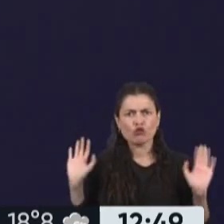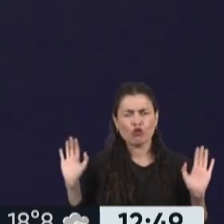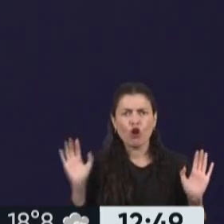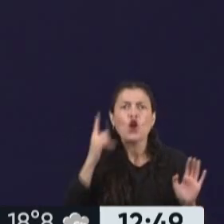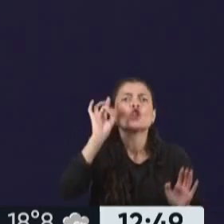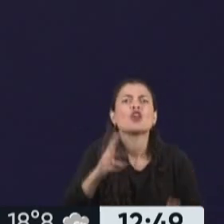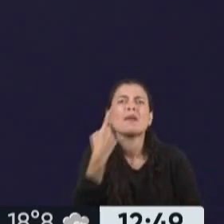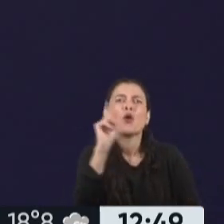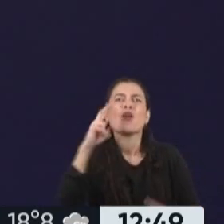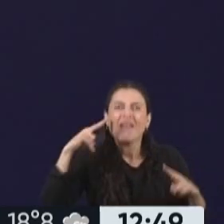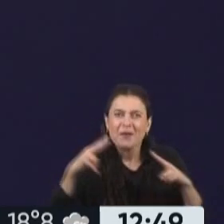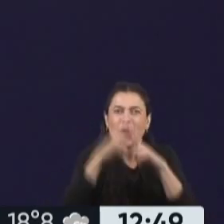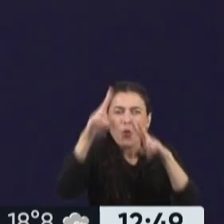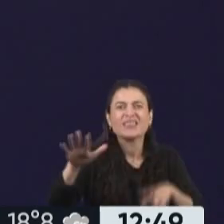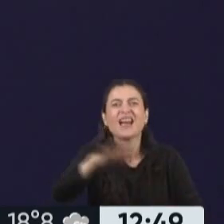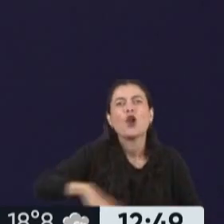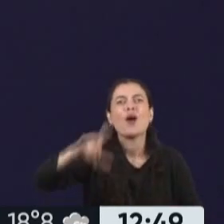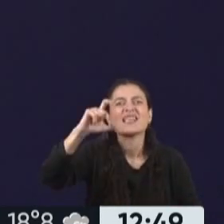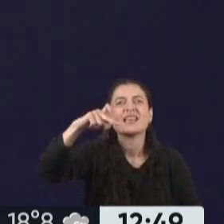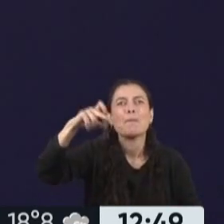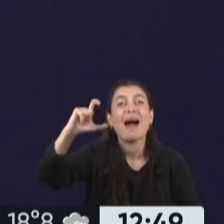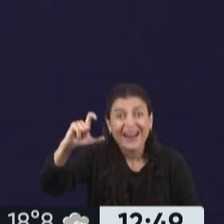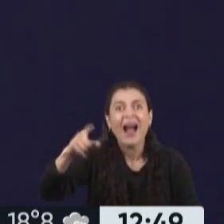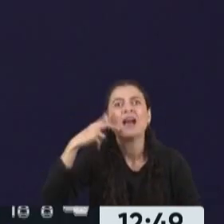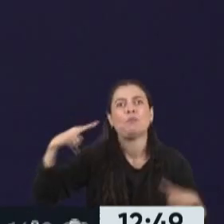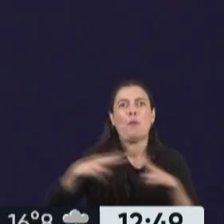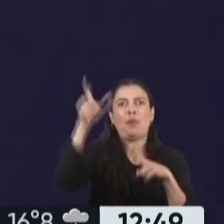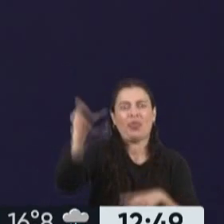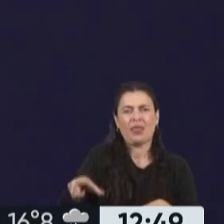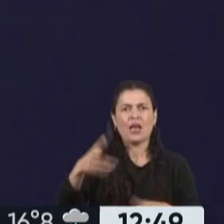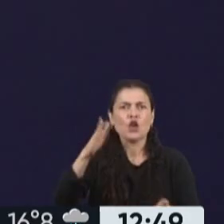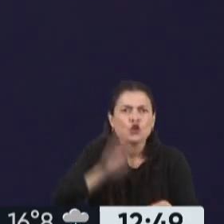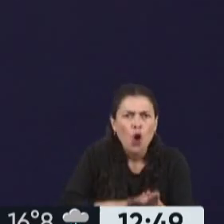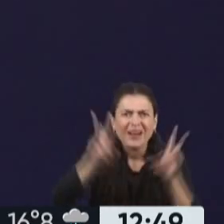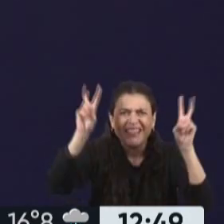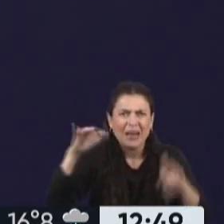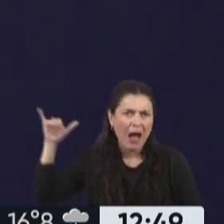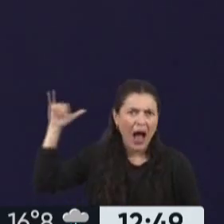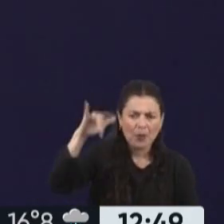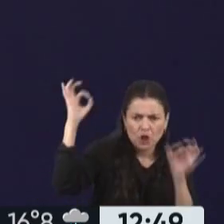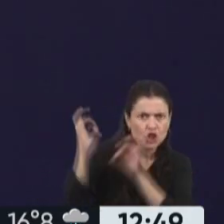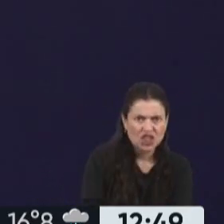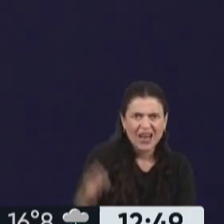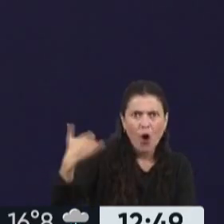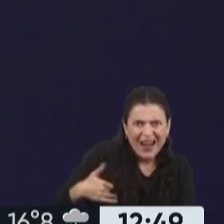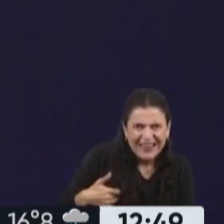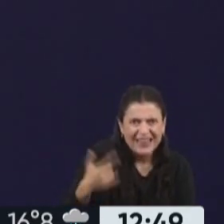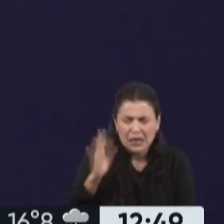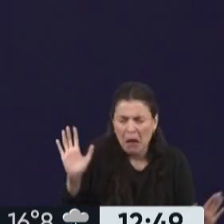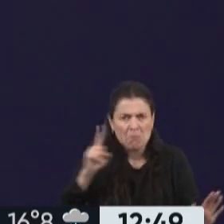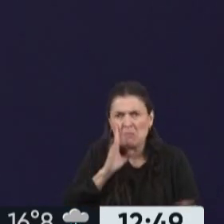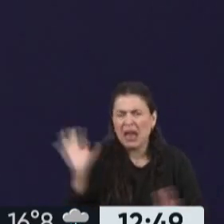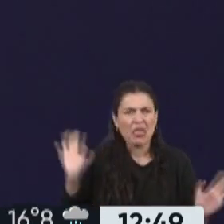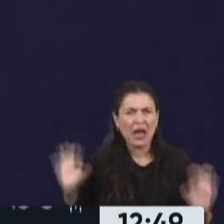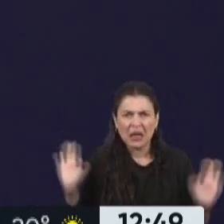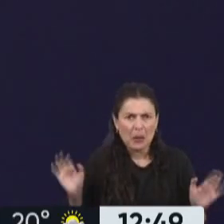no tenemos ninguna relación con absolutamente nada de lo ocurrido con ese vuelo. El avión